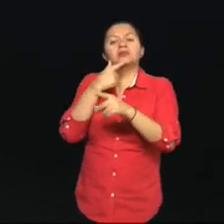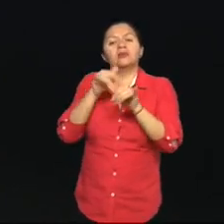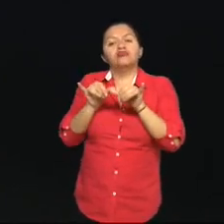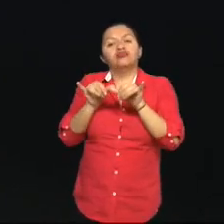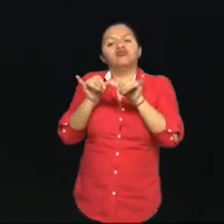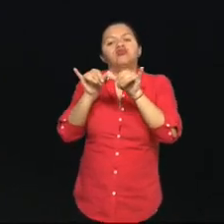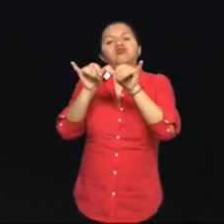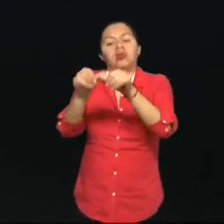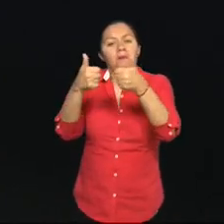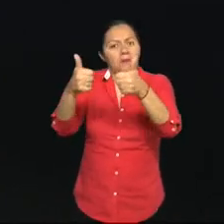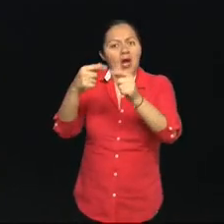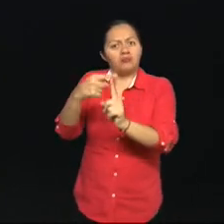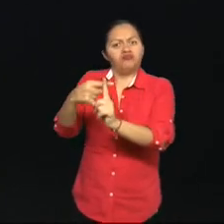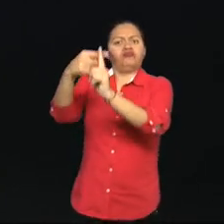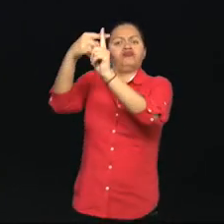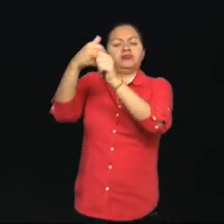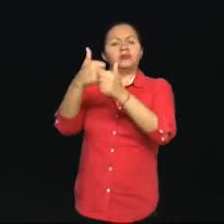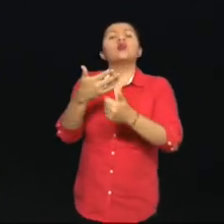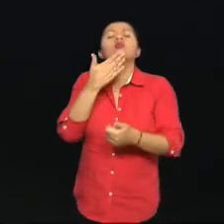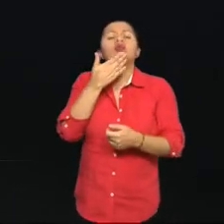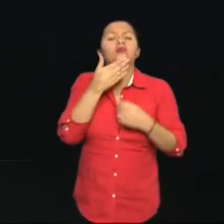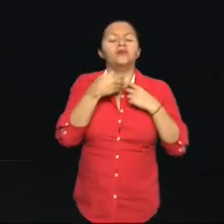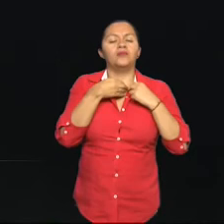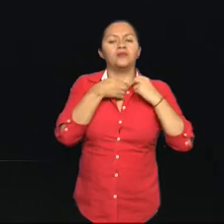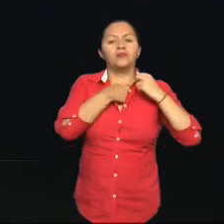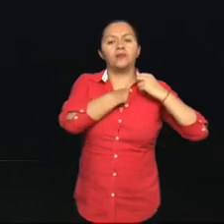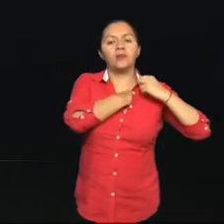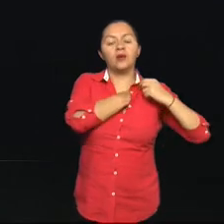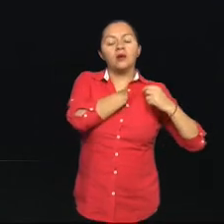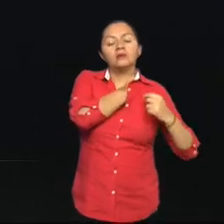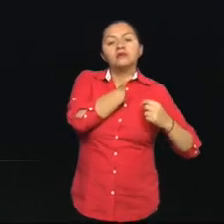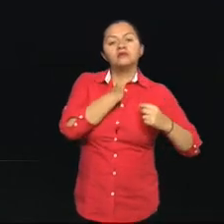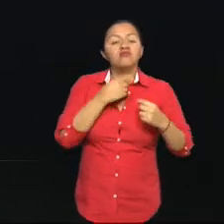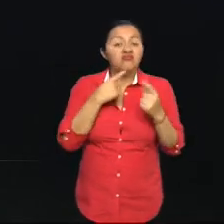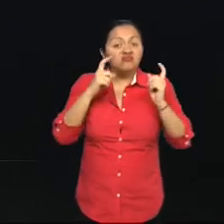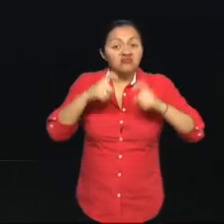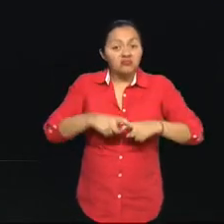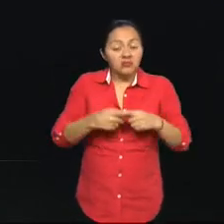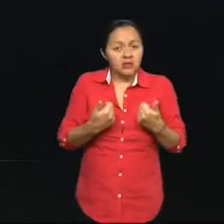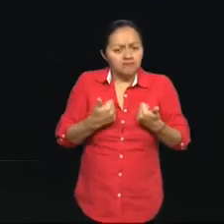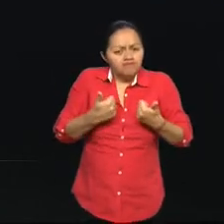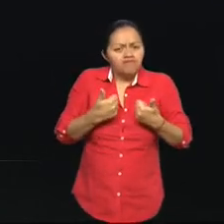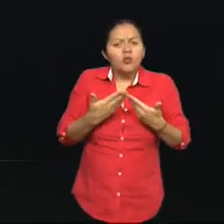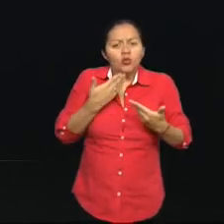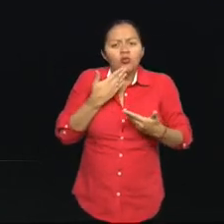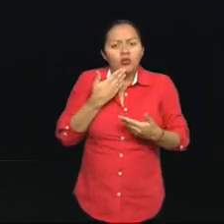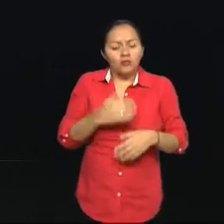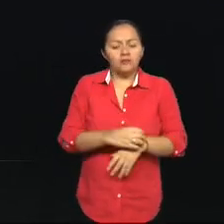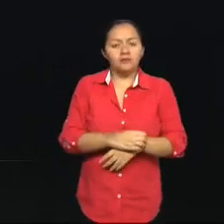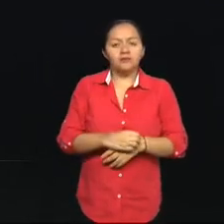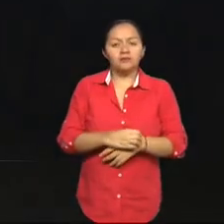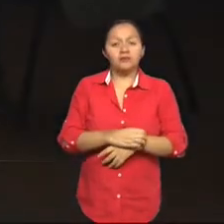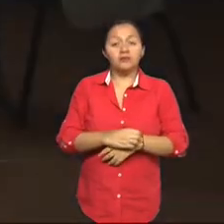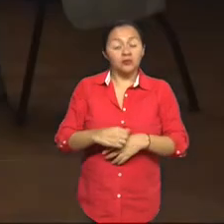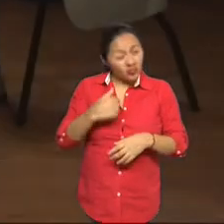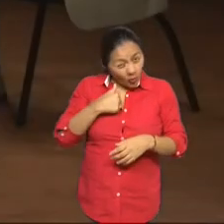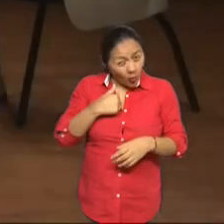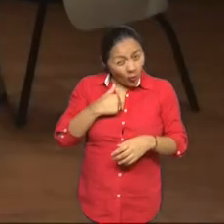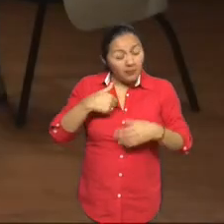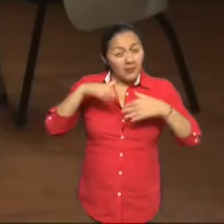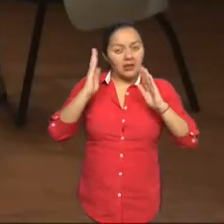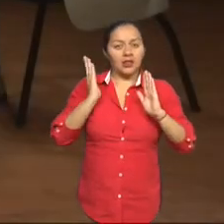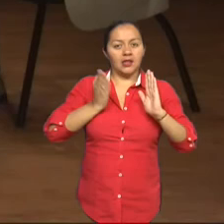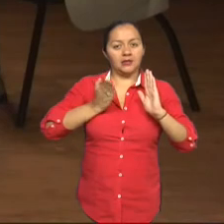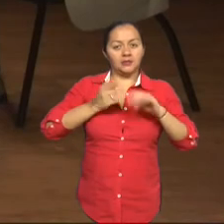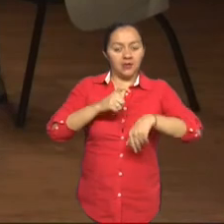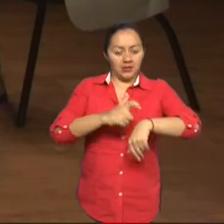manteniendo ese proceso de convivencia de vida, ¿no? O sea, ¿qué crees tú que es lo más vital aquí? Para mí es la disciplina. Existen